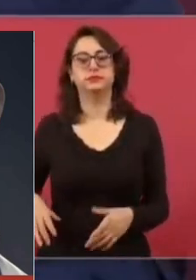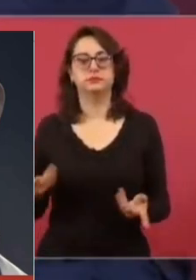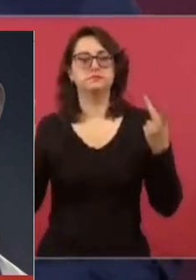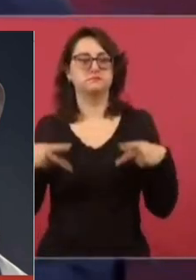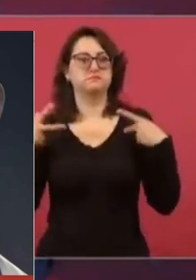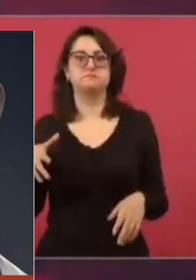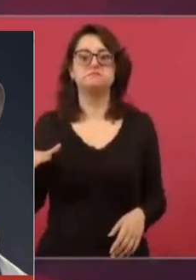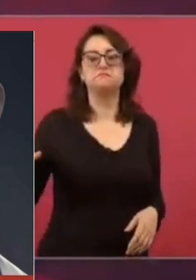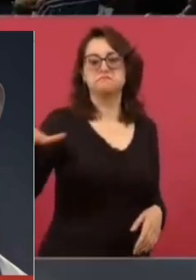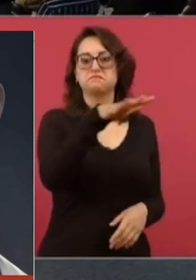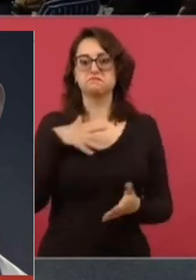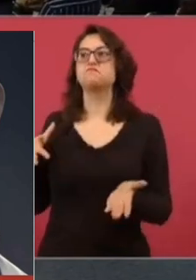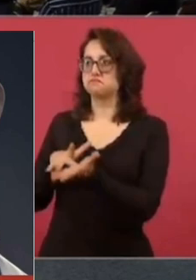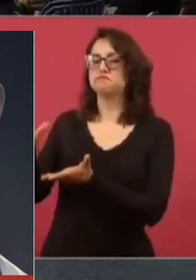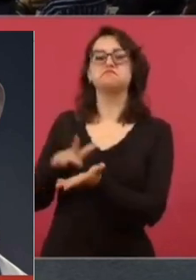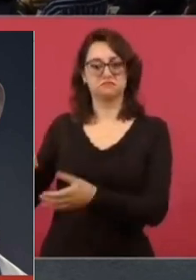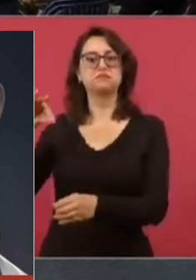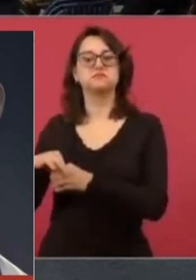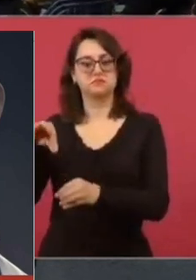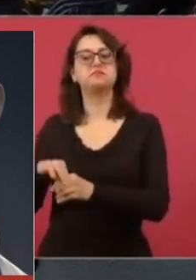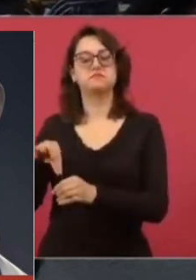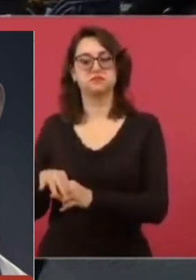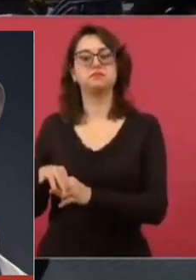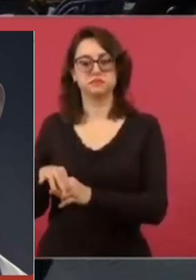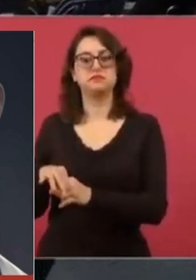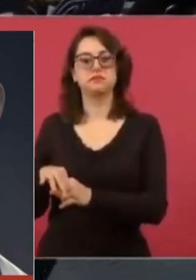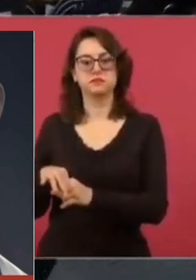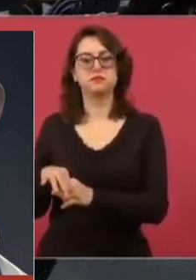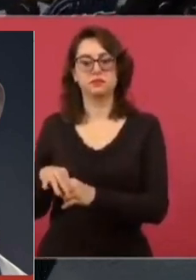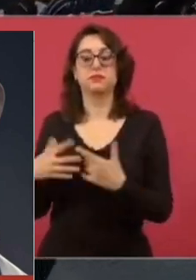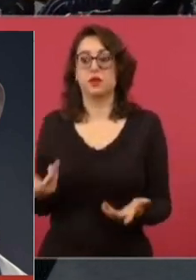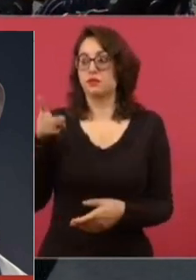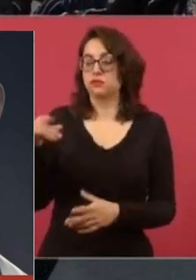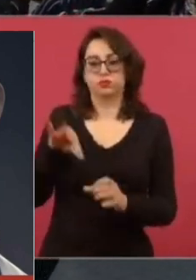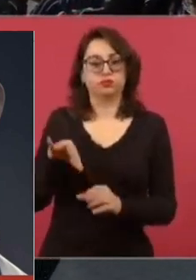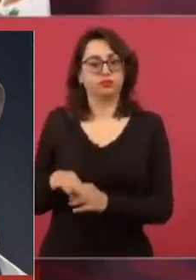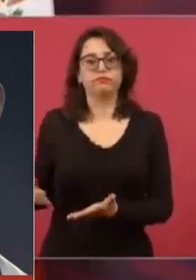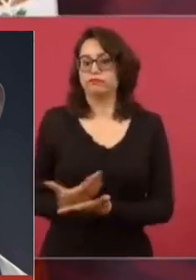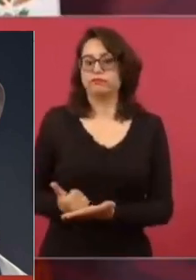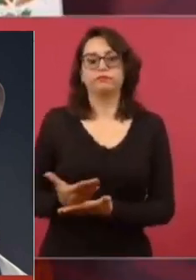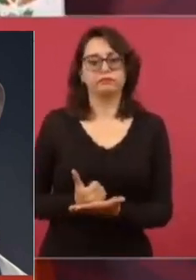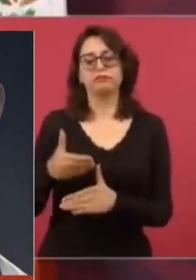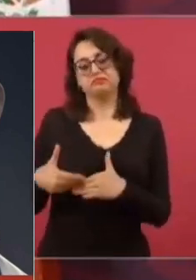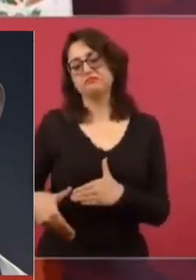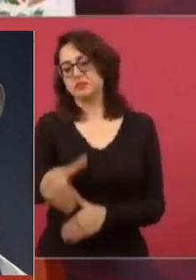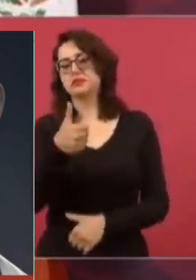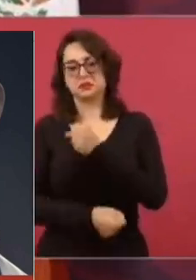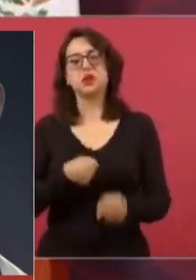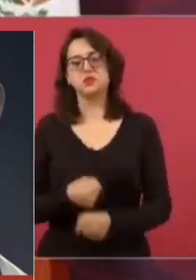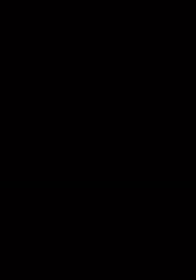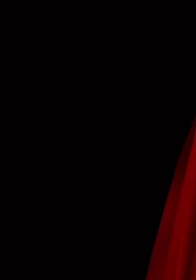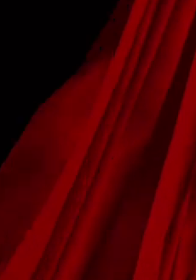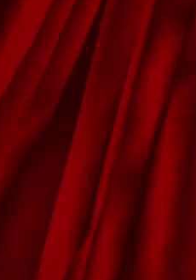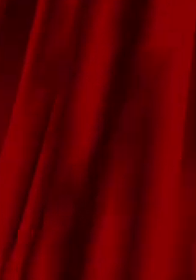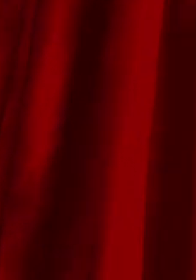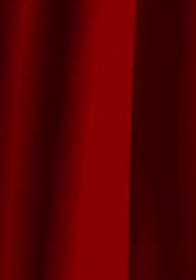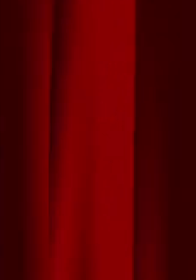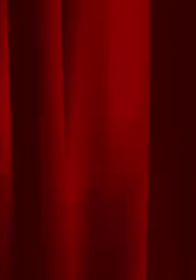la gente la apoya, obtuvo pues bastante ventaja y va a ser un buen gobierno la maestra.